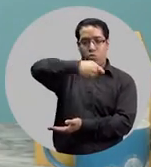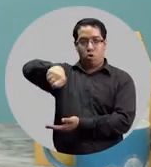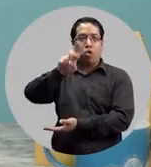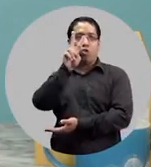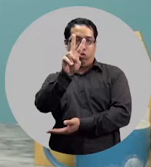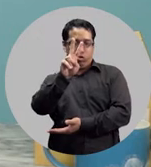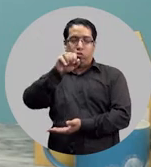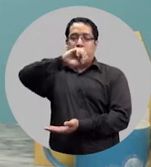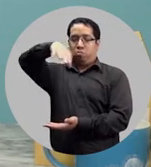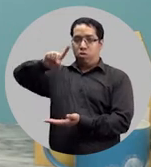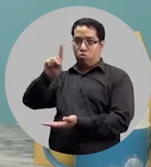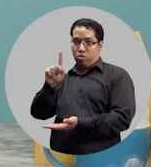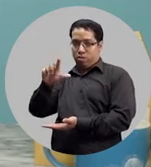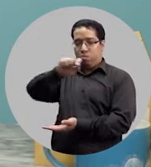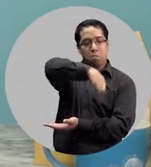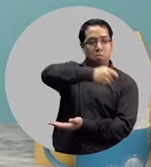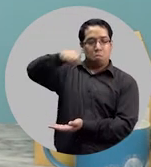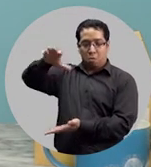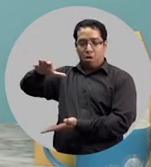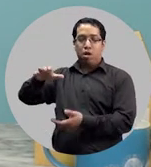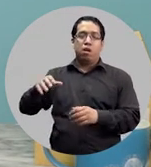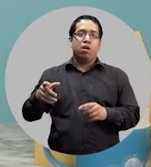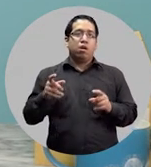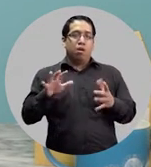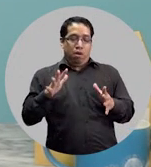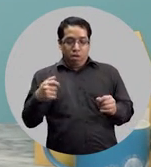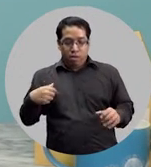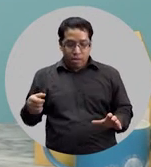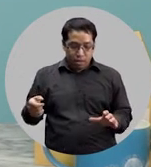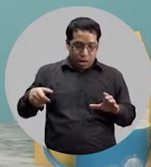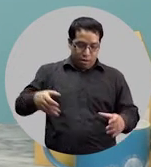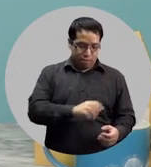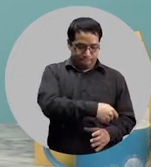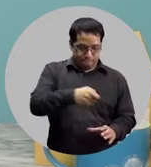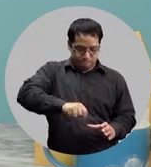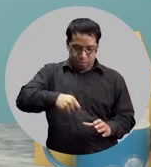estar poniendo ya en la cafetera y luego para echarle el agua caliente.